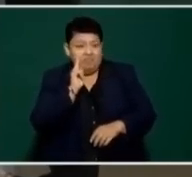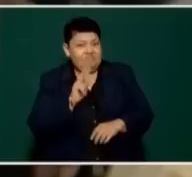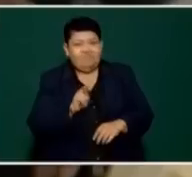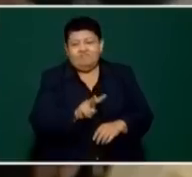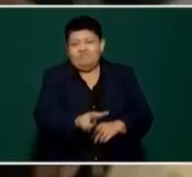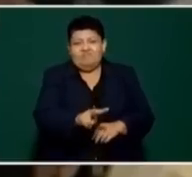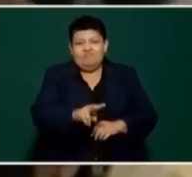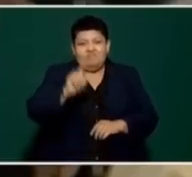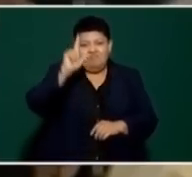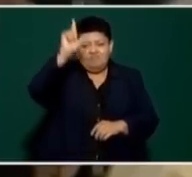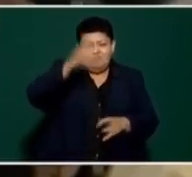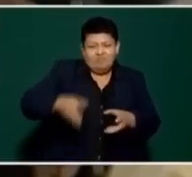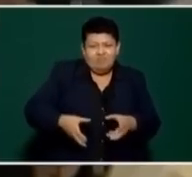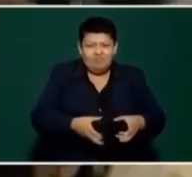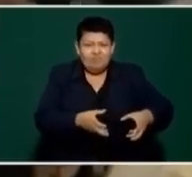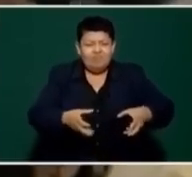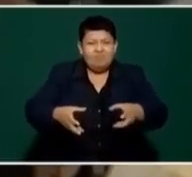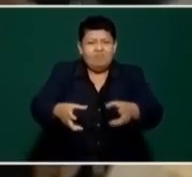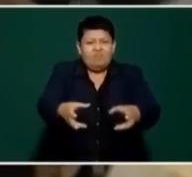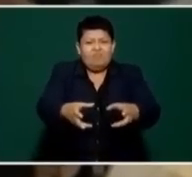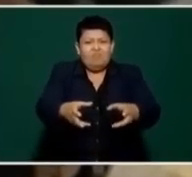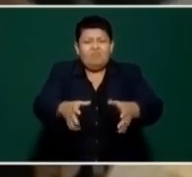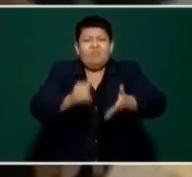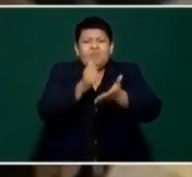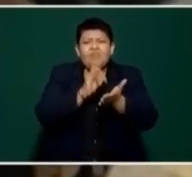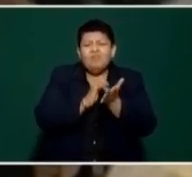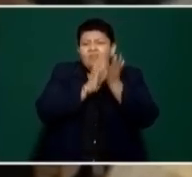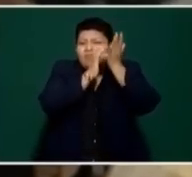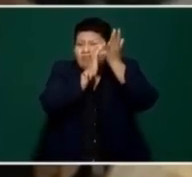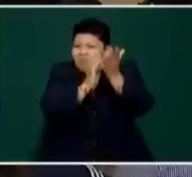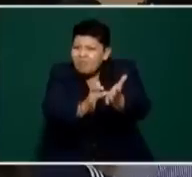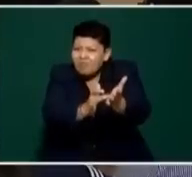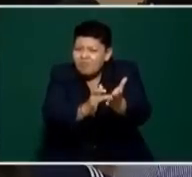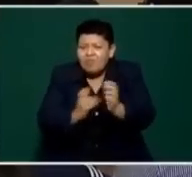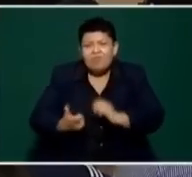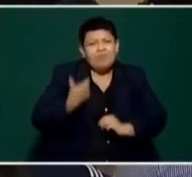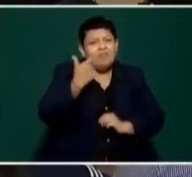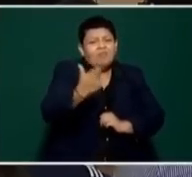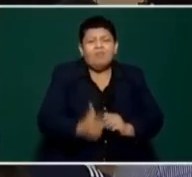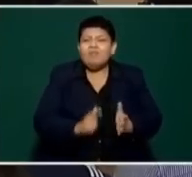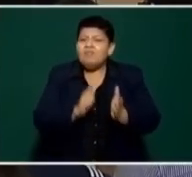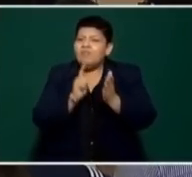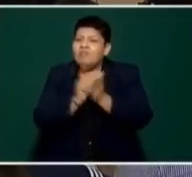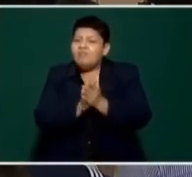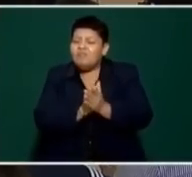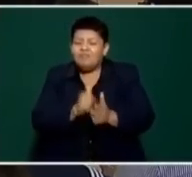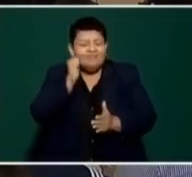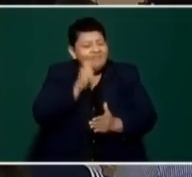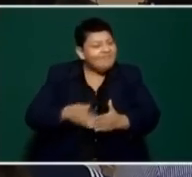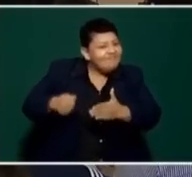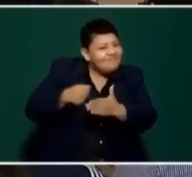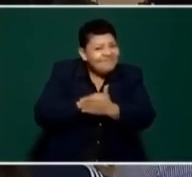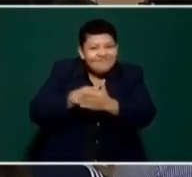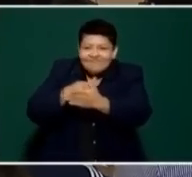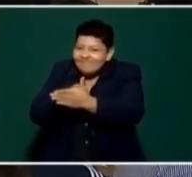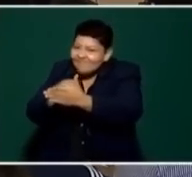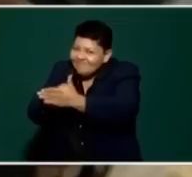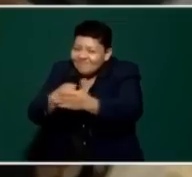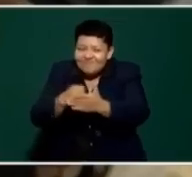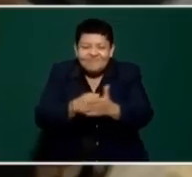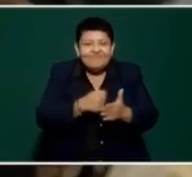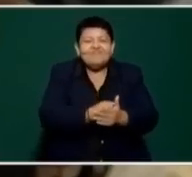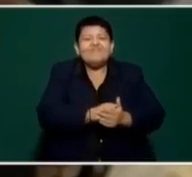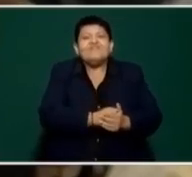no se ve la luz en el camino en el sentido de que se apoya esa economía local, sino más bien obstáculos para que los pequeños emprendedores puedan